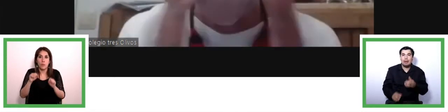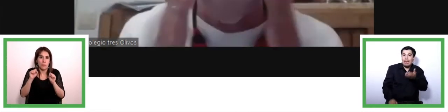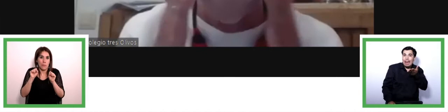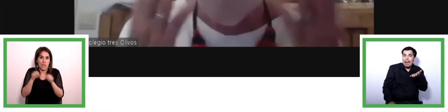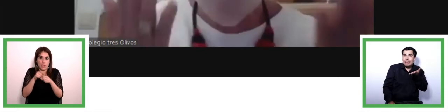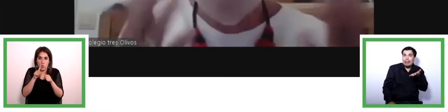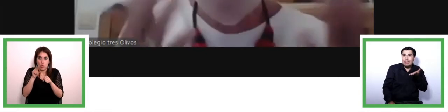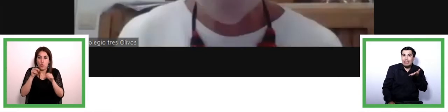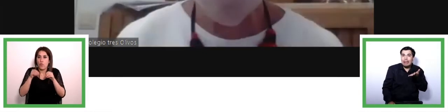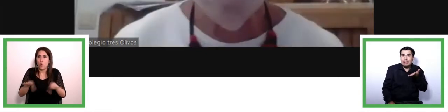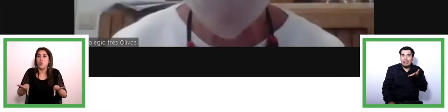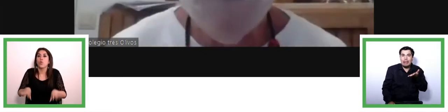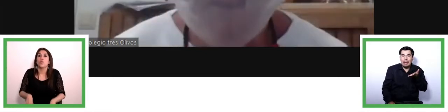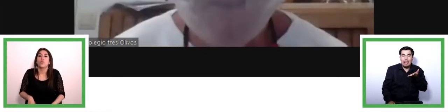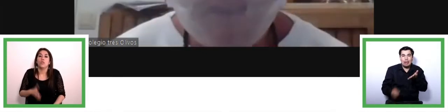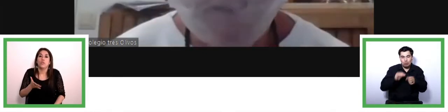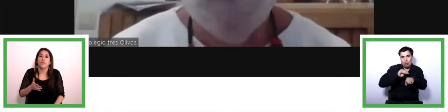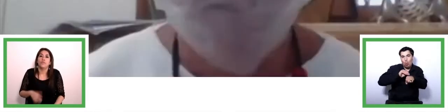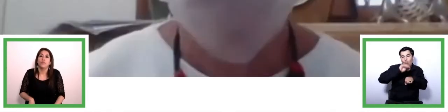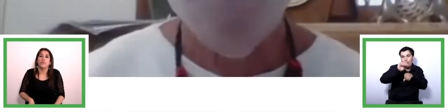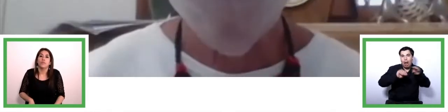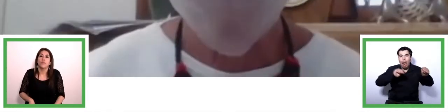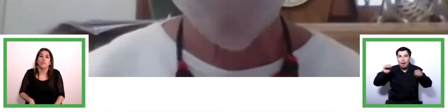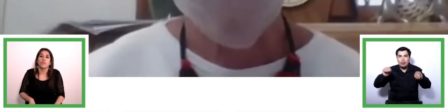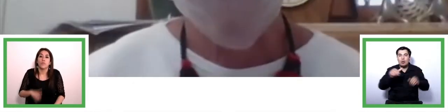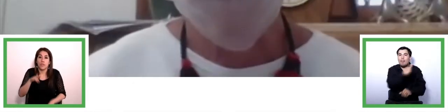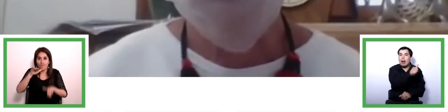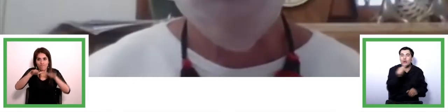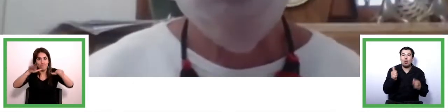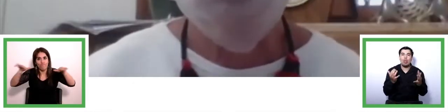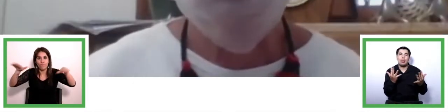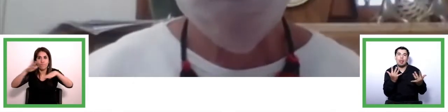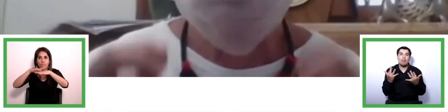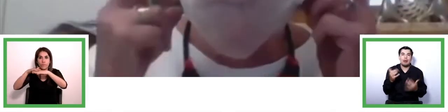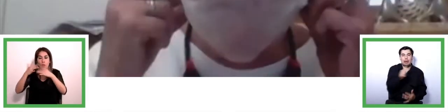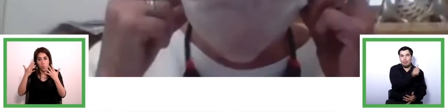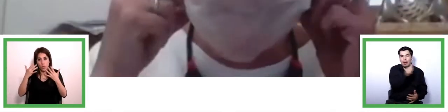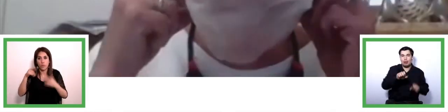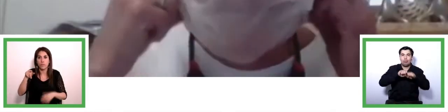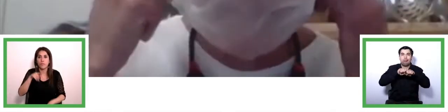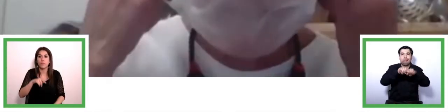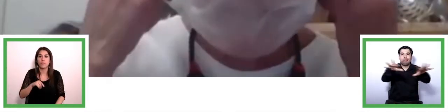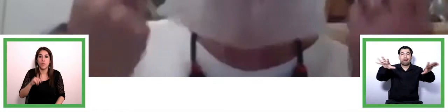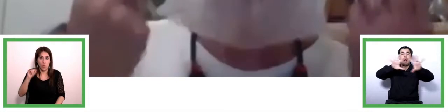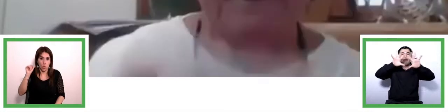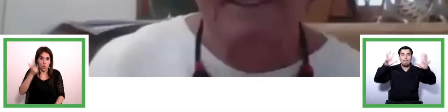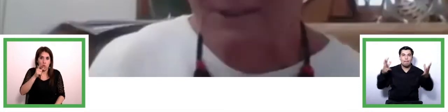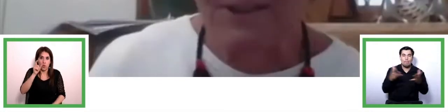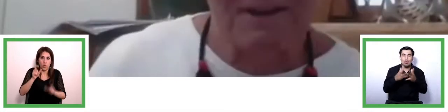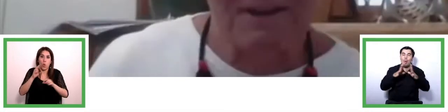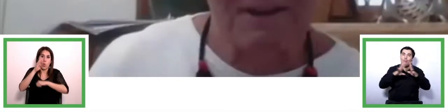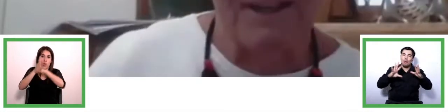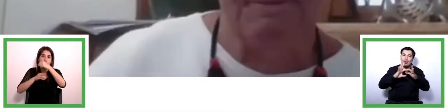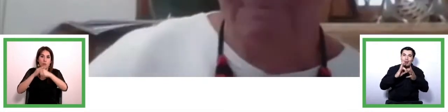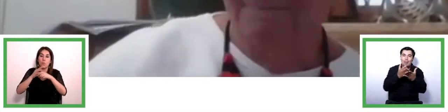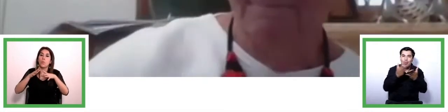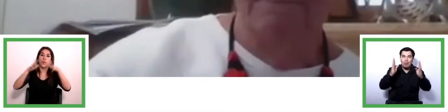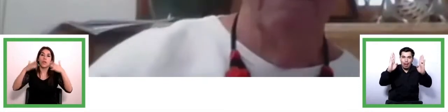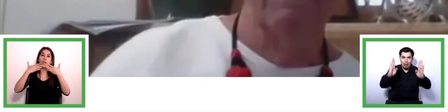un, digamos, un mensaje de esperanza que lanza todo el mundo. Gracias, muchas gracias por